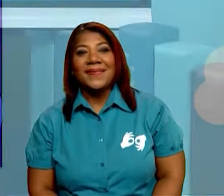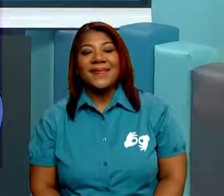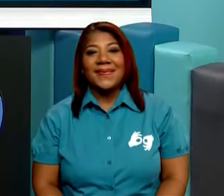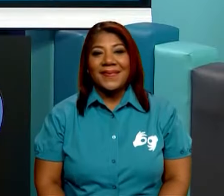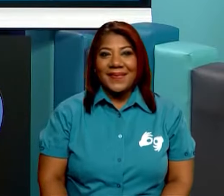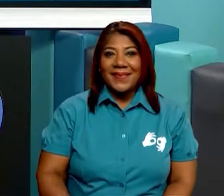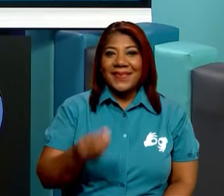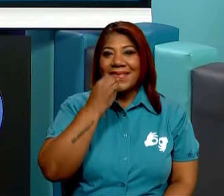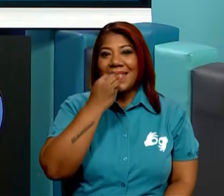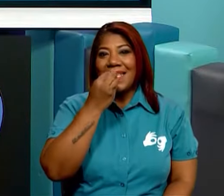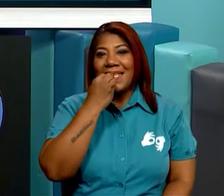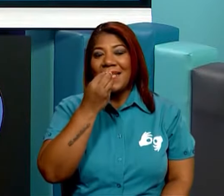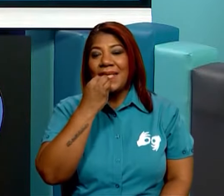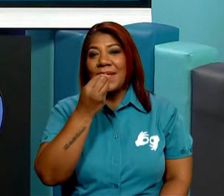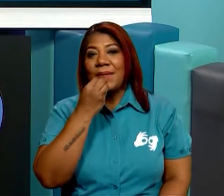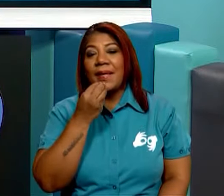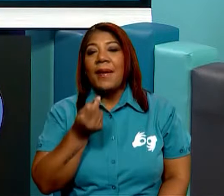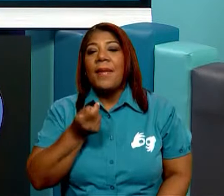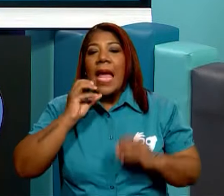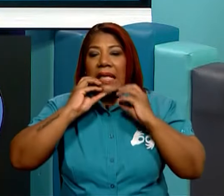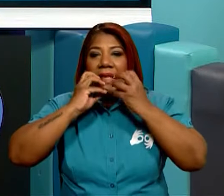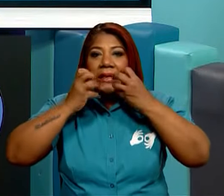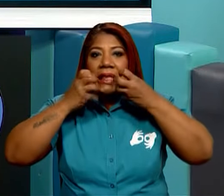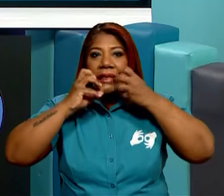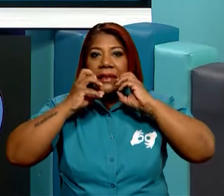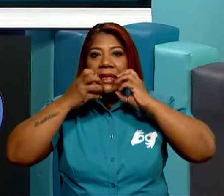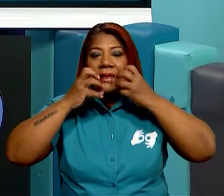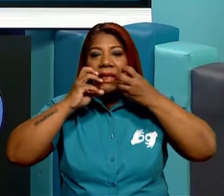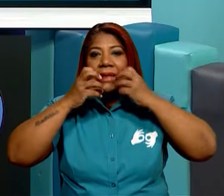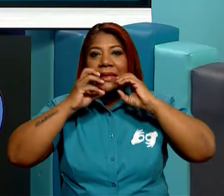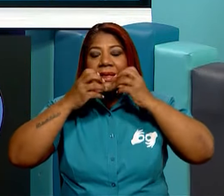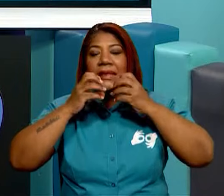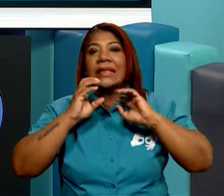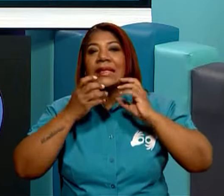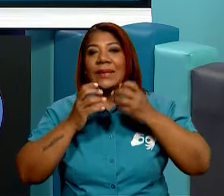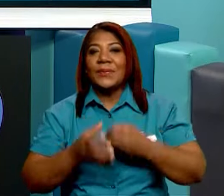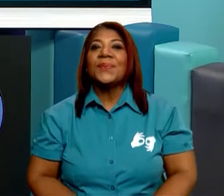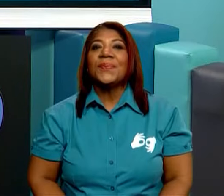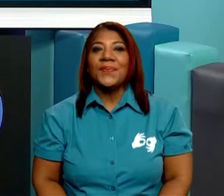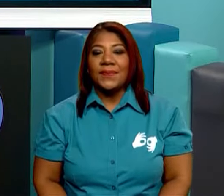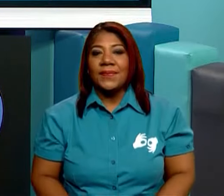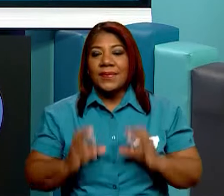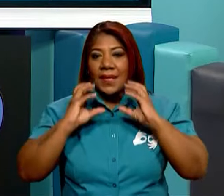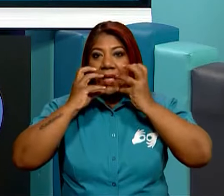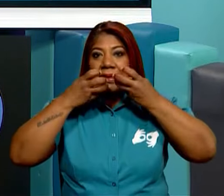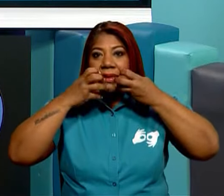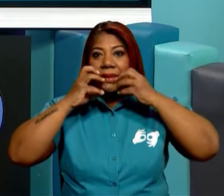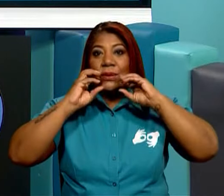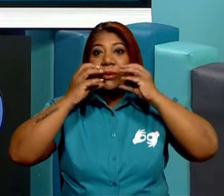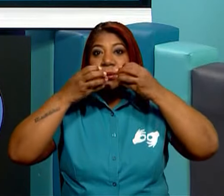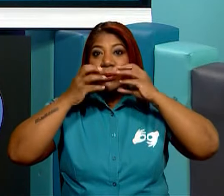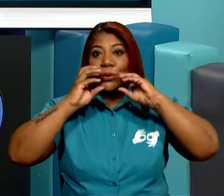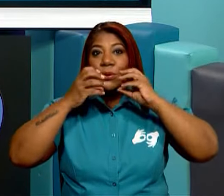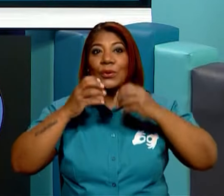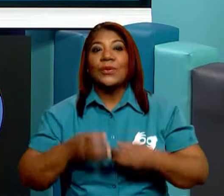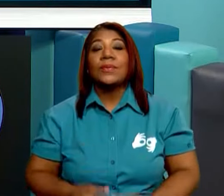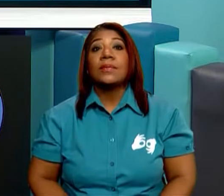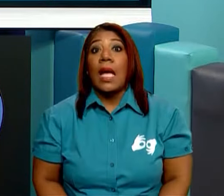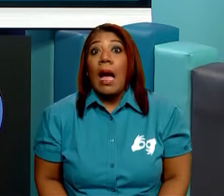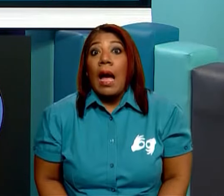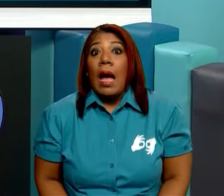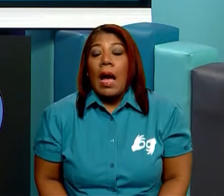la gallina que come. ¿Qué come la gallina? A ver, chiquitín. A ver. Maíz. ¿Qué dijiste? Sí, bichitos.